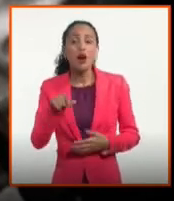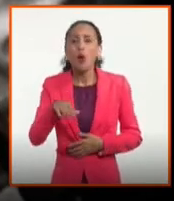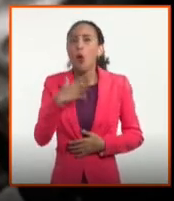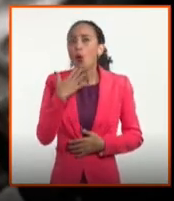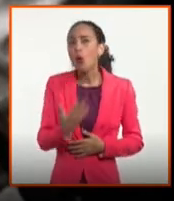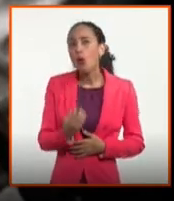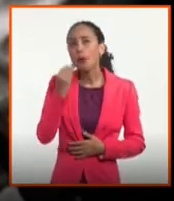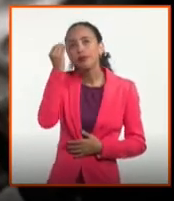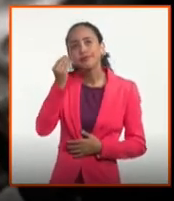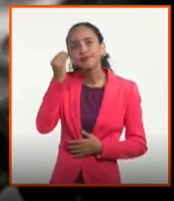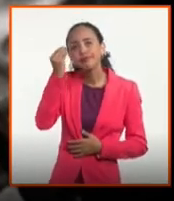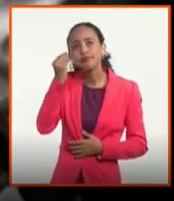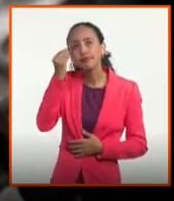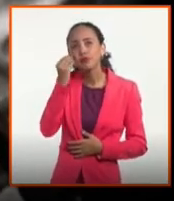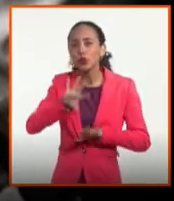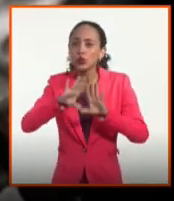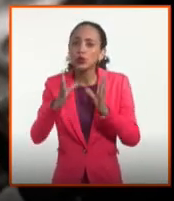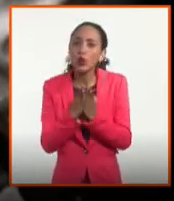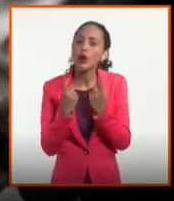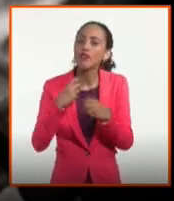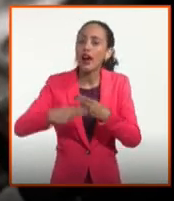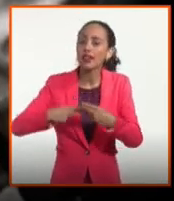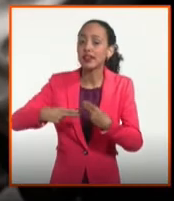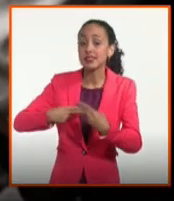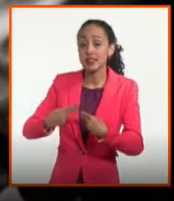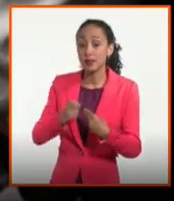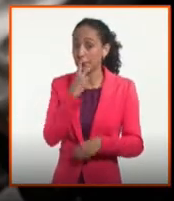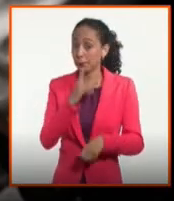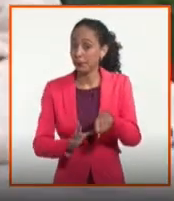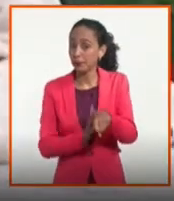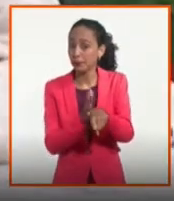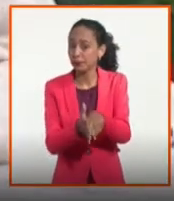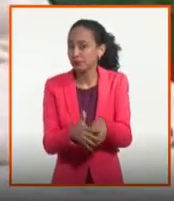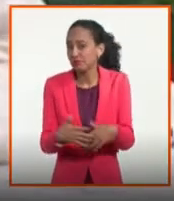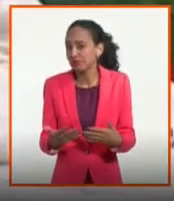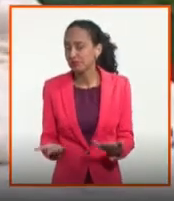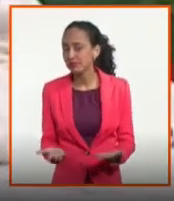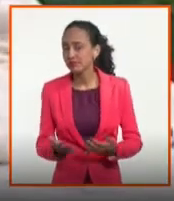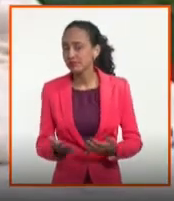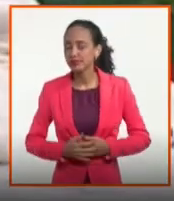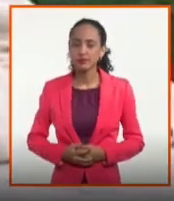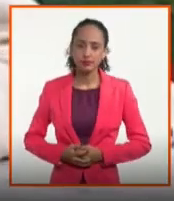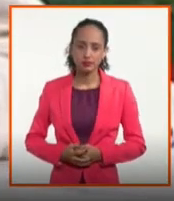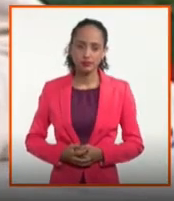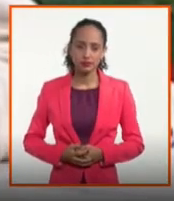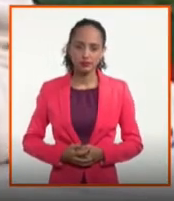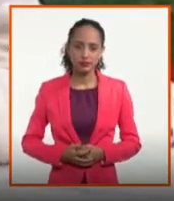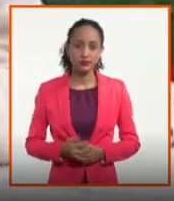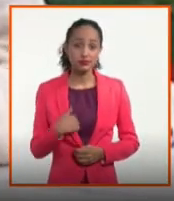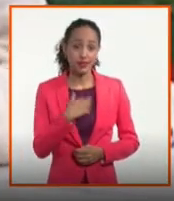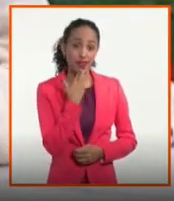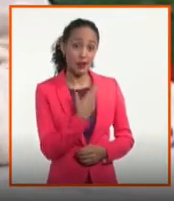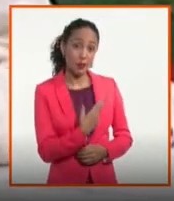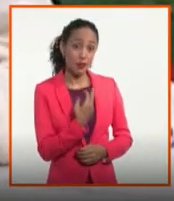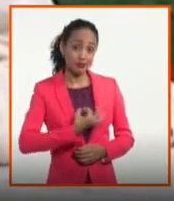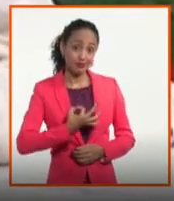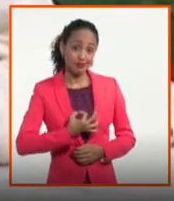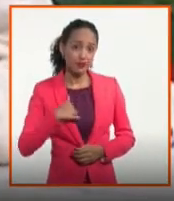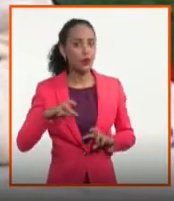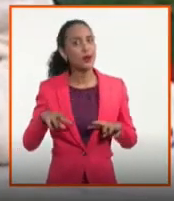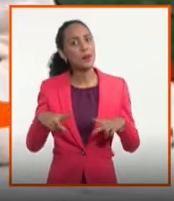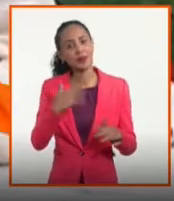los pasos que vienen por delante en el enfrentamiento la bandera si bien bueno rain the run y reiteran más